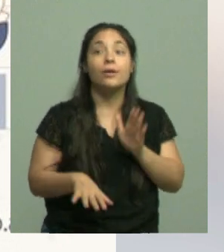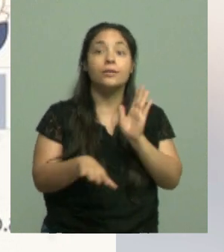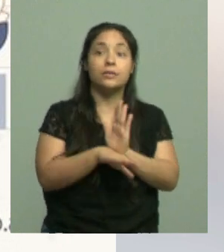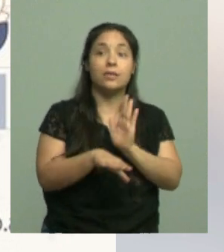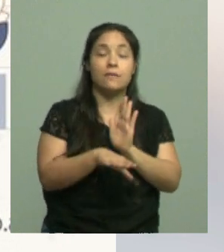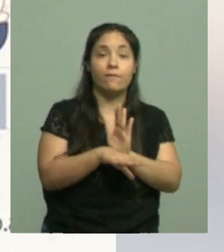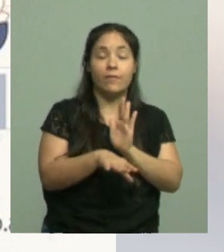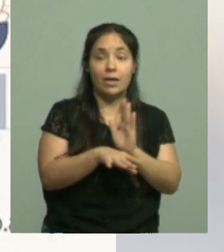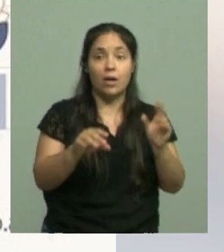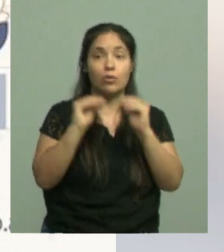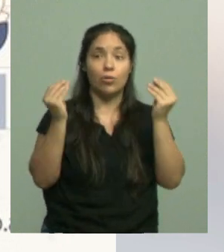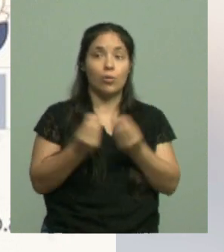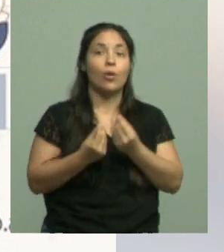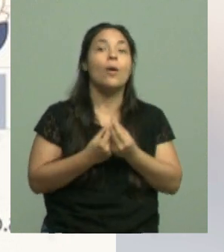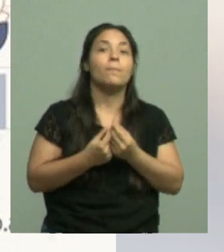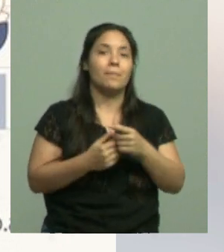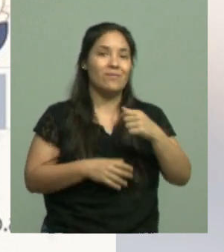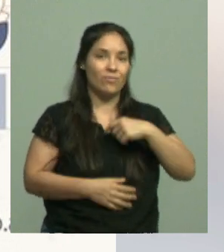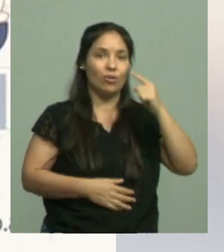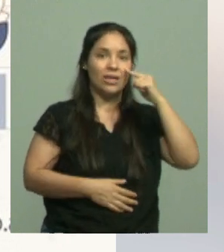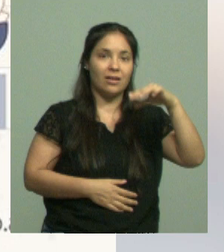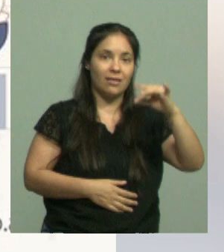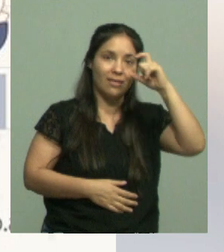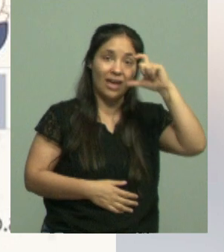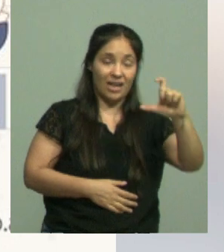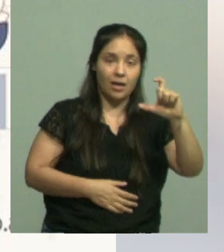la ponderación de la canasta que arma el INDEC para medir la